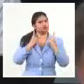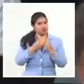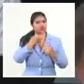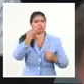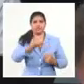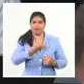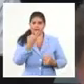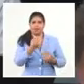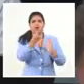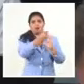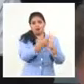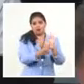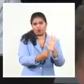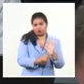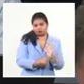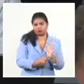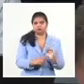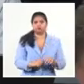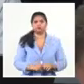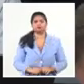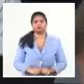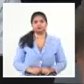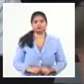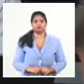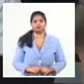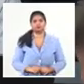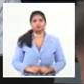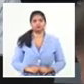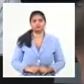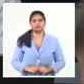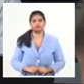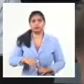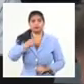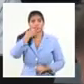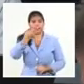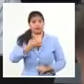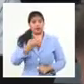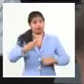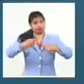abordar la situación y además, con toda decisión y con toda seguridad, superarla.